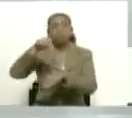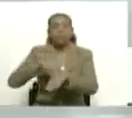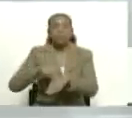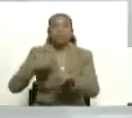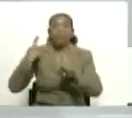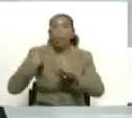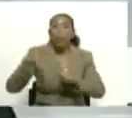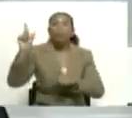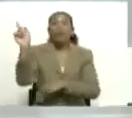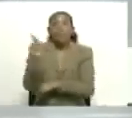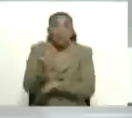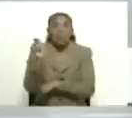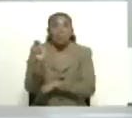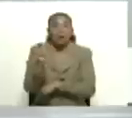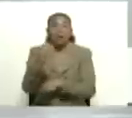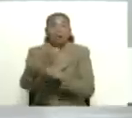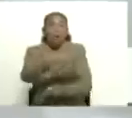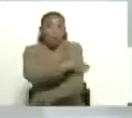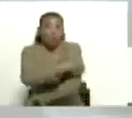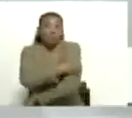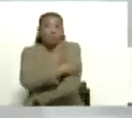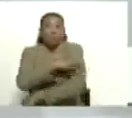hay otro diputado también de esta Asamblea Nacional.